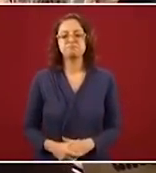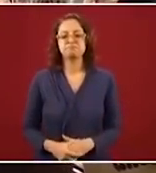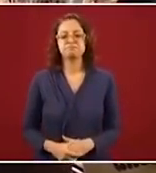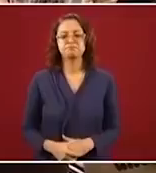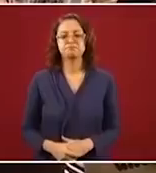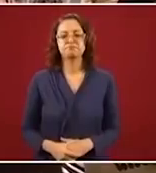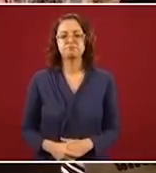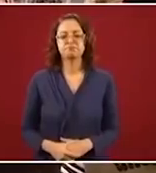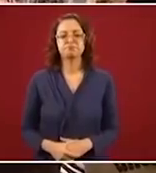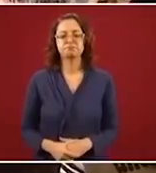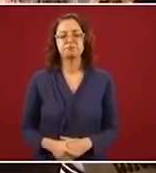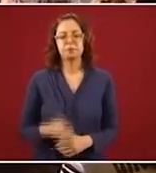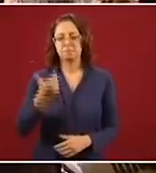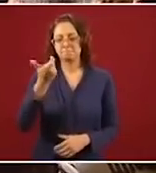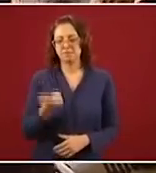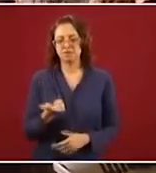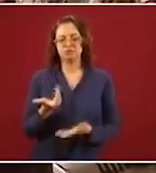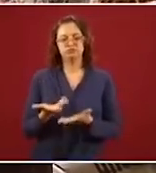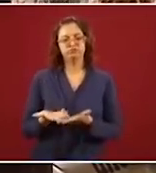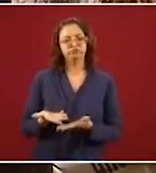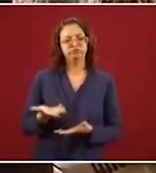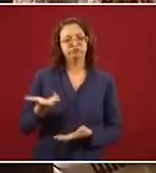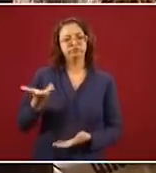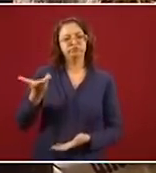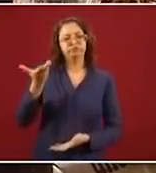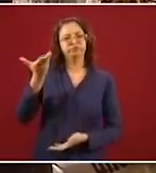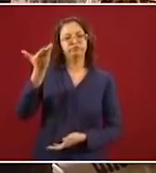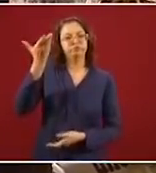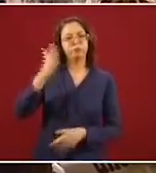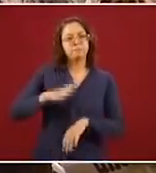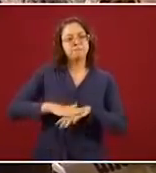La apreciación en el periodo.